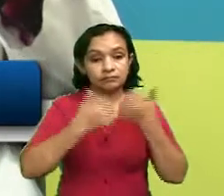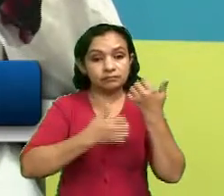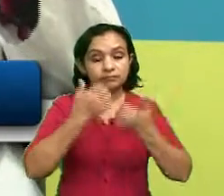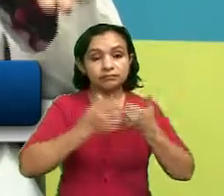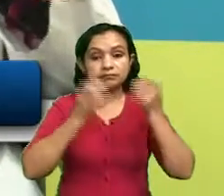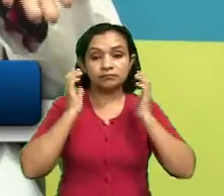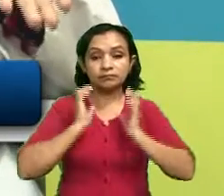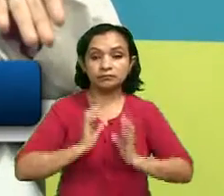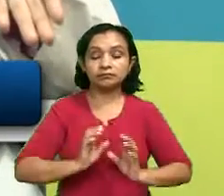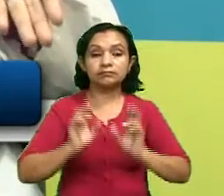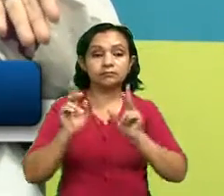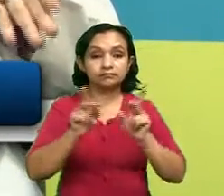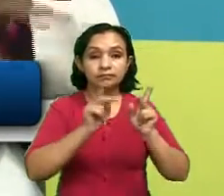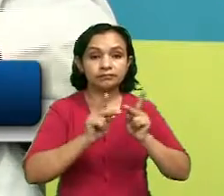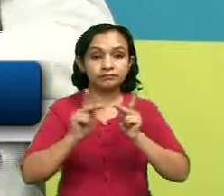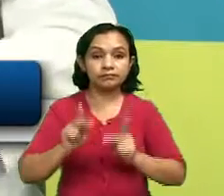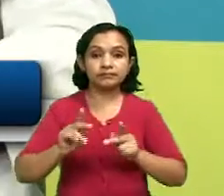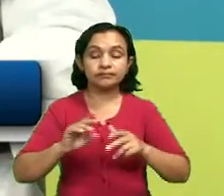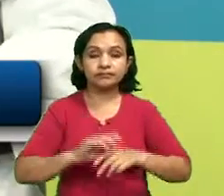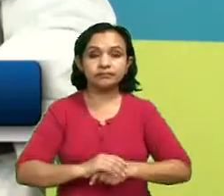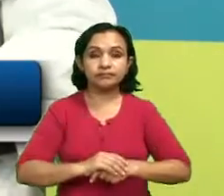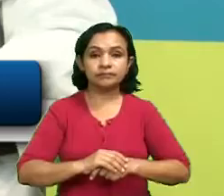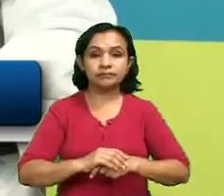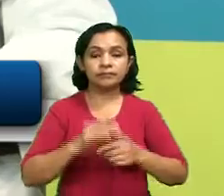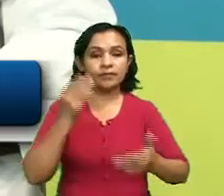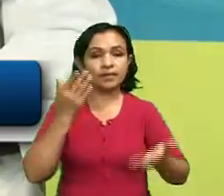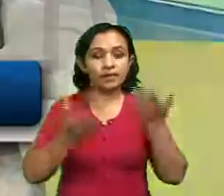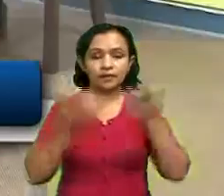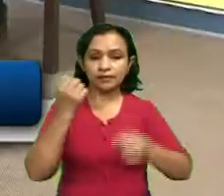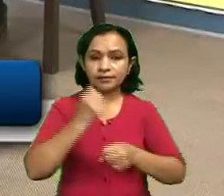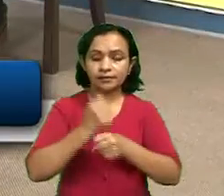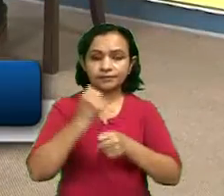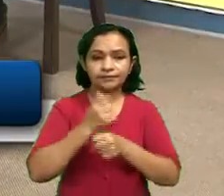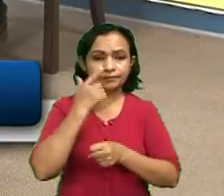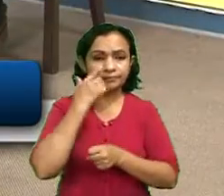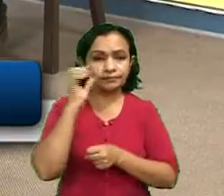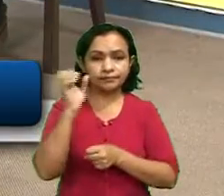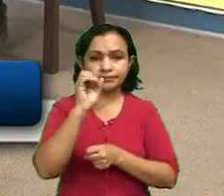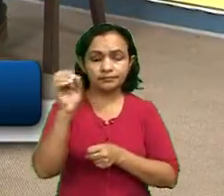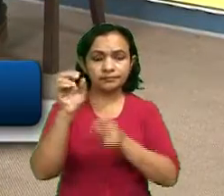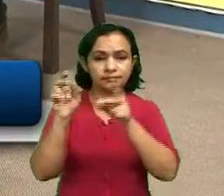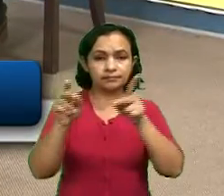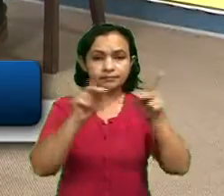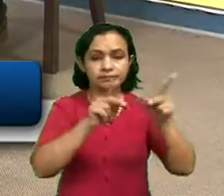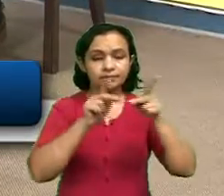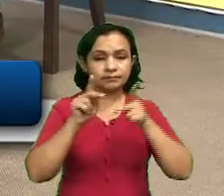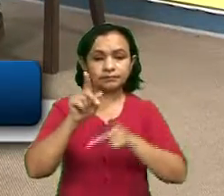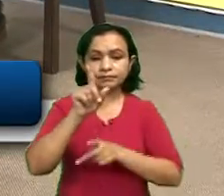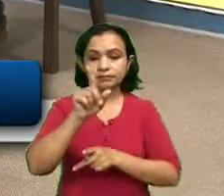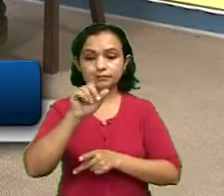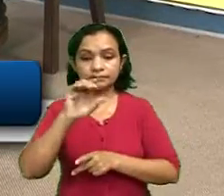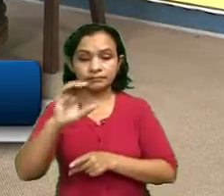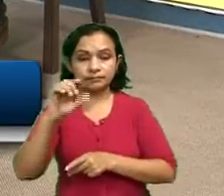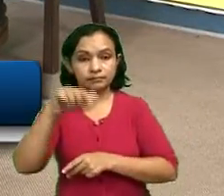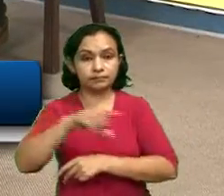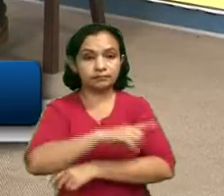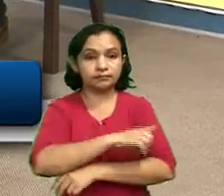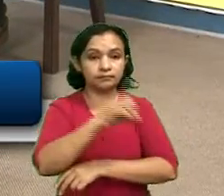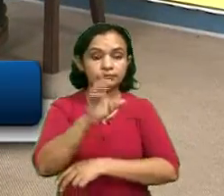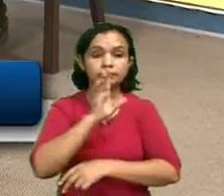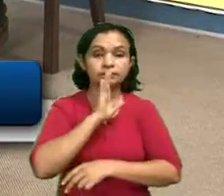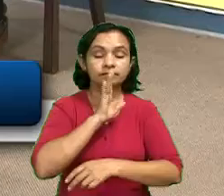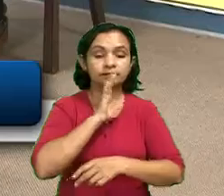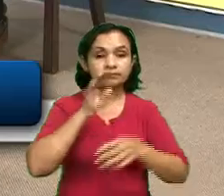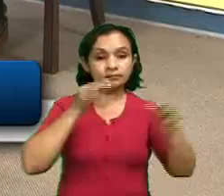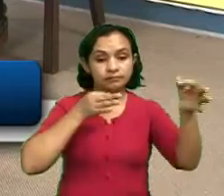reacción negativa en el paciente. Quizás ese trabajo no lo conoce muy de cerca la población, licenciada. Por eso el día de hoy quisimos hablar de